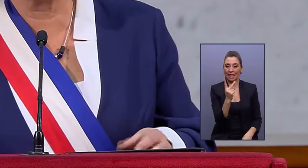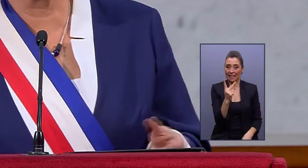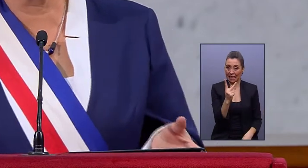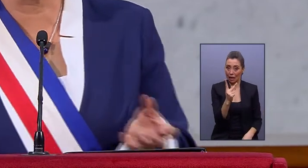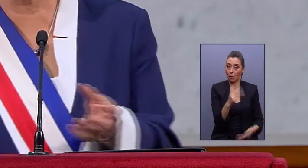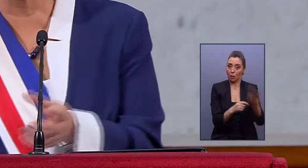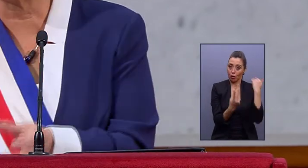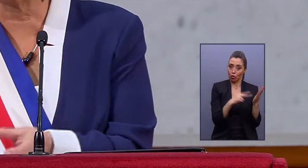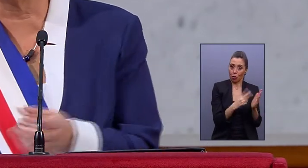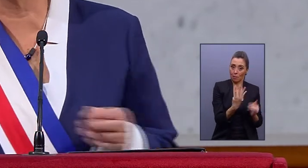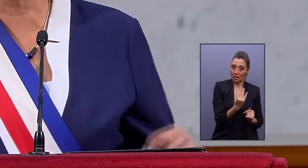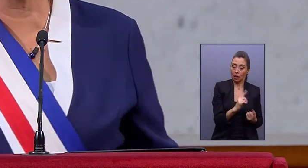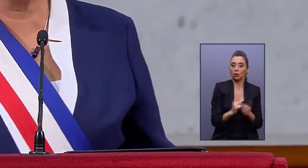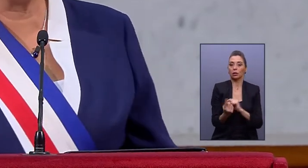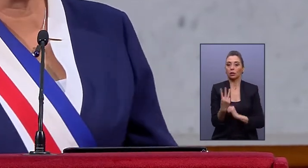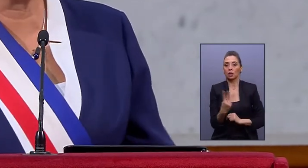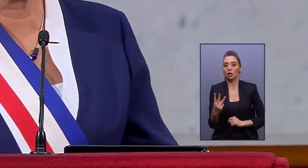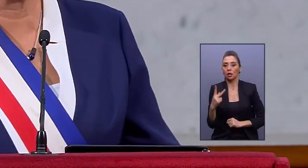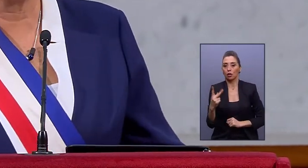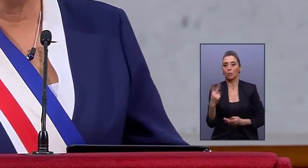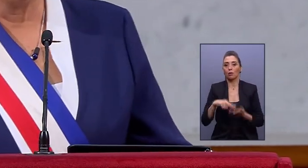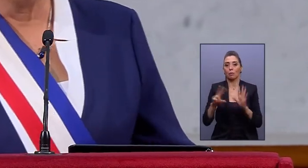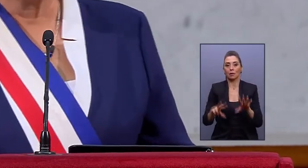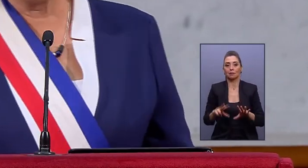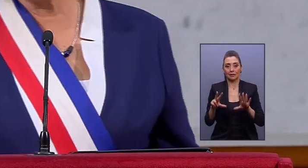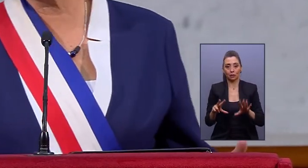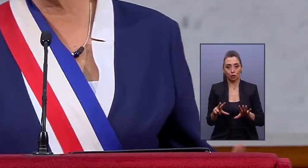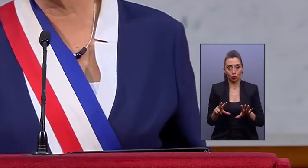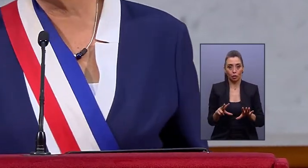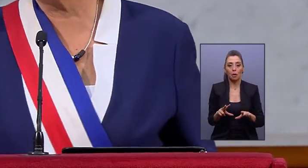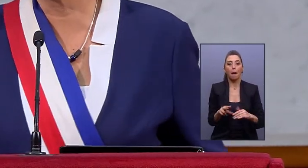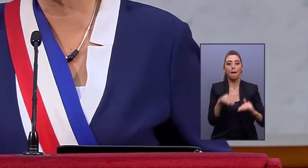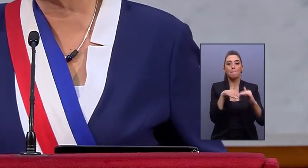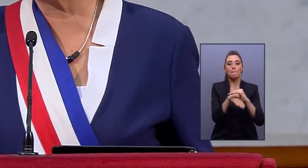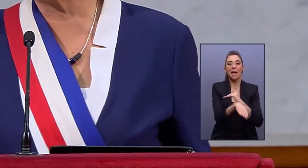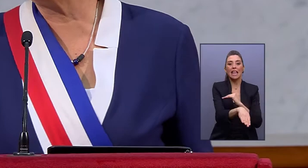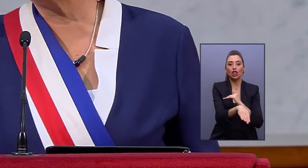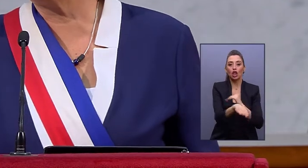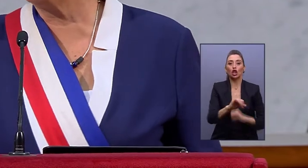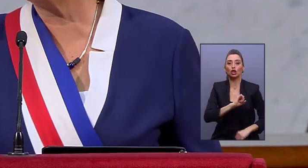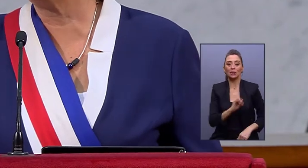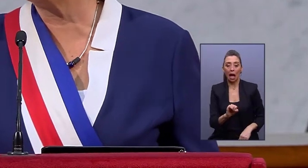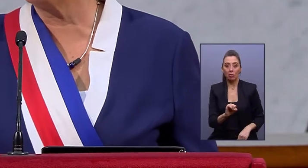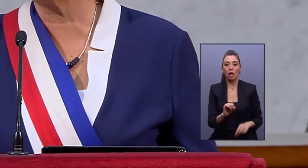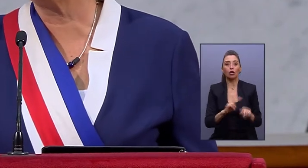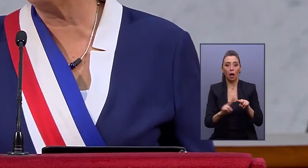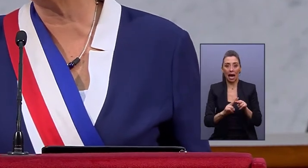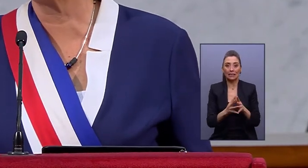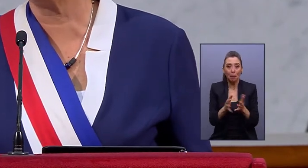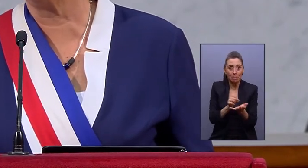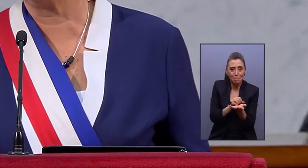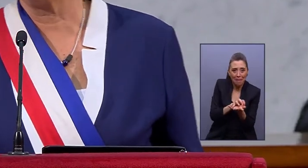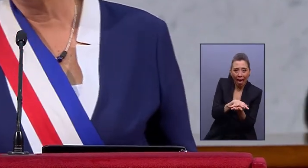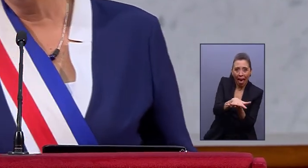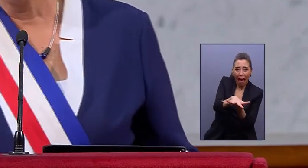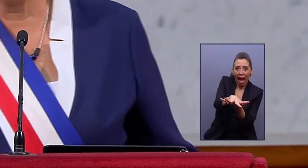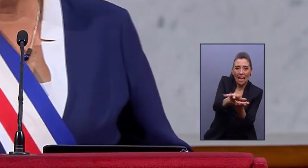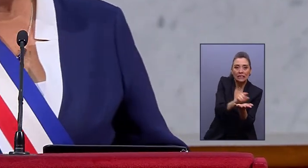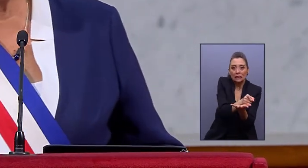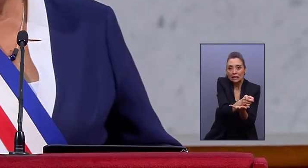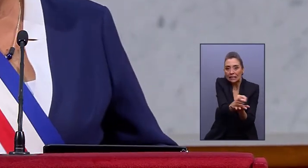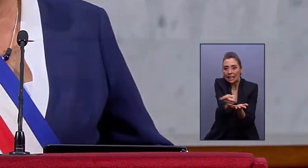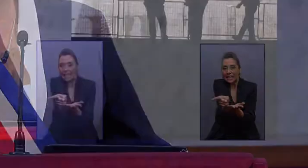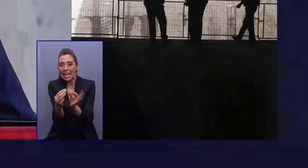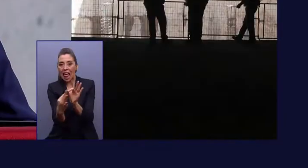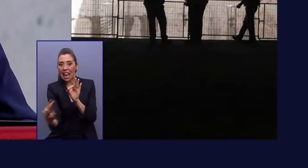kilómetros del 2014 a 33 kilómetros del 2018. El Metro de Santiago, por su parte, lleva adelante el mayor crecimiento de su historia con